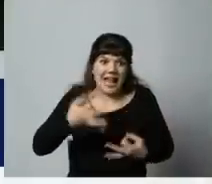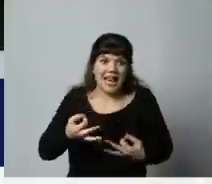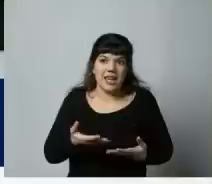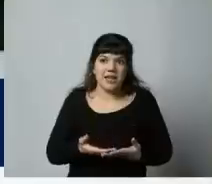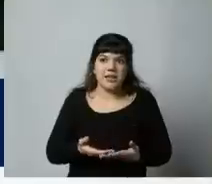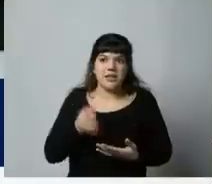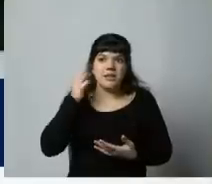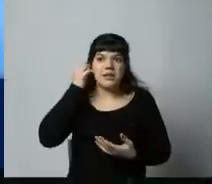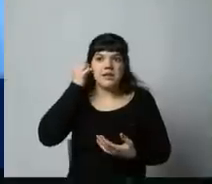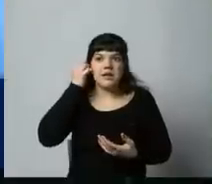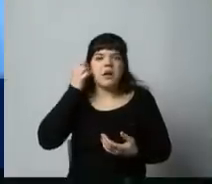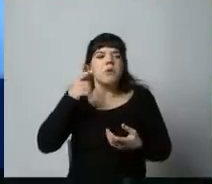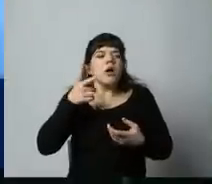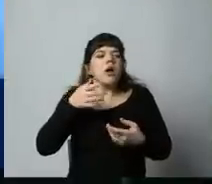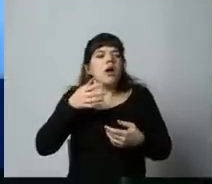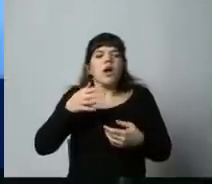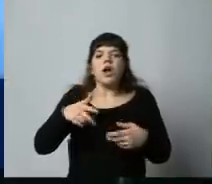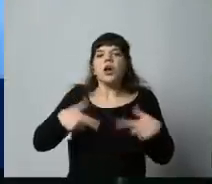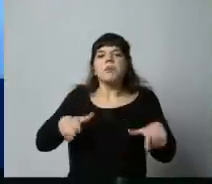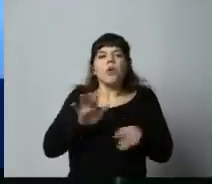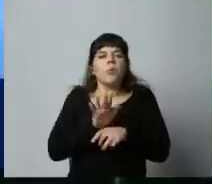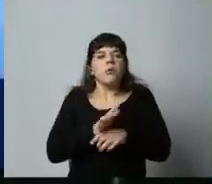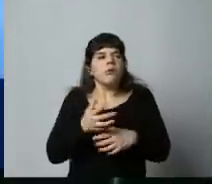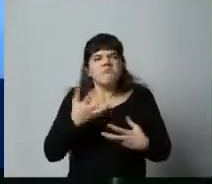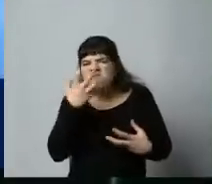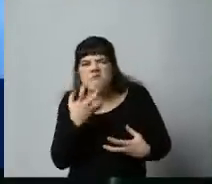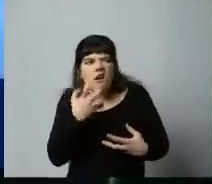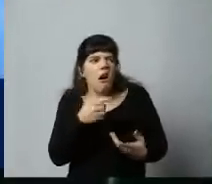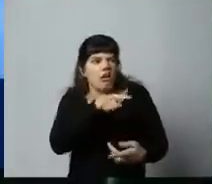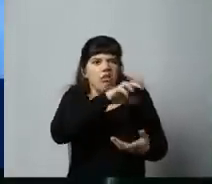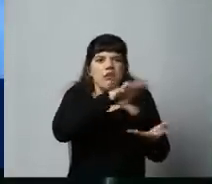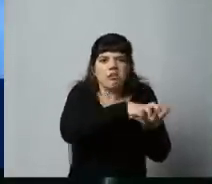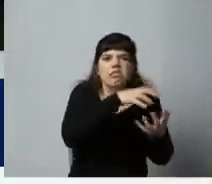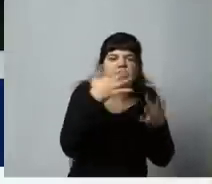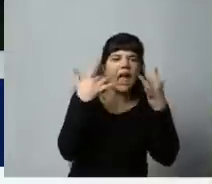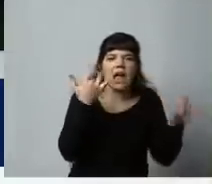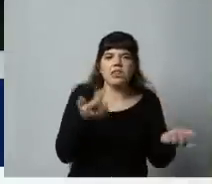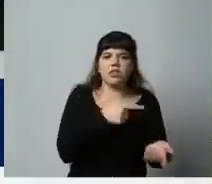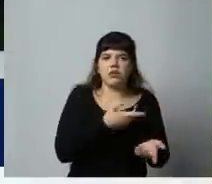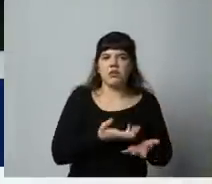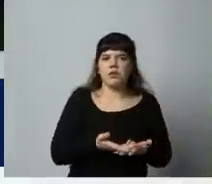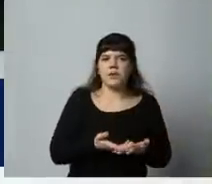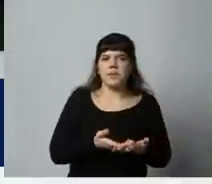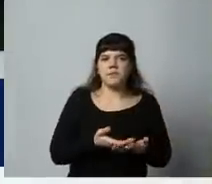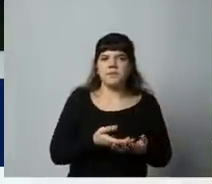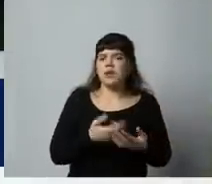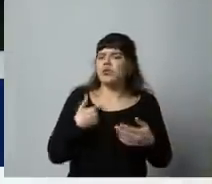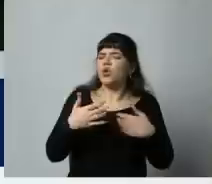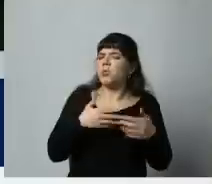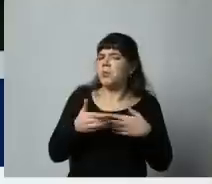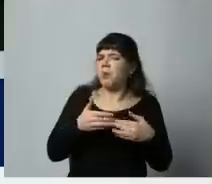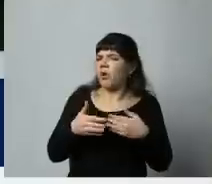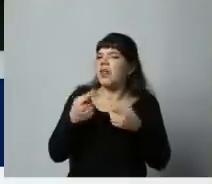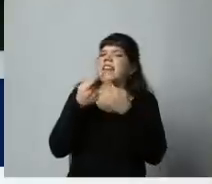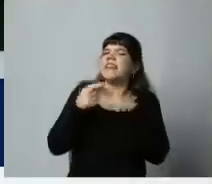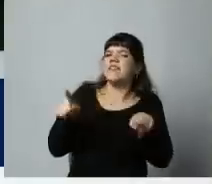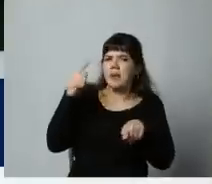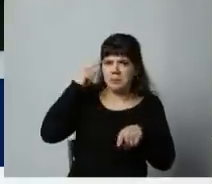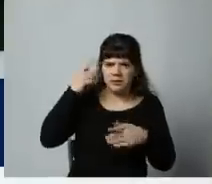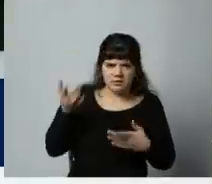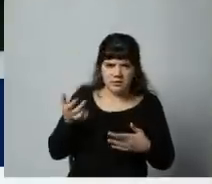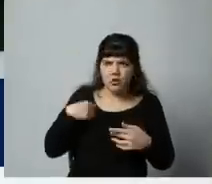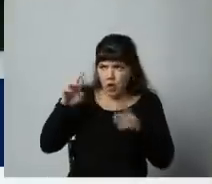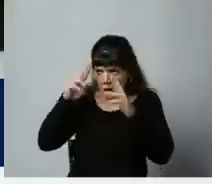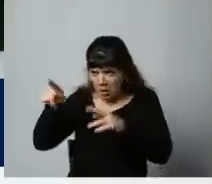a tiene enquina no es unro enojado con el no no tenemos problema en tener diferencias y por supuesto que